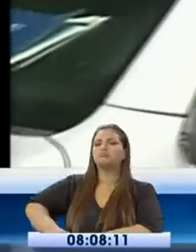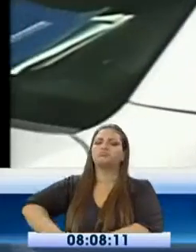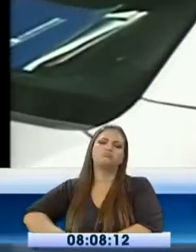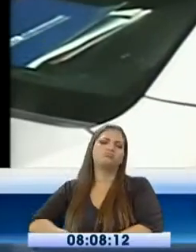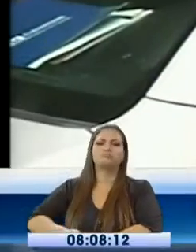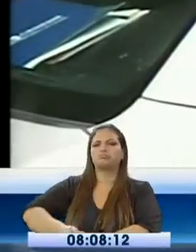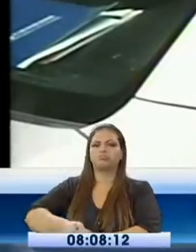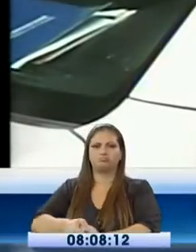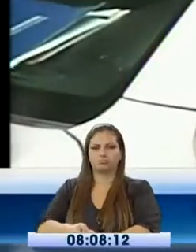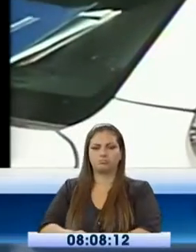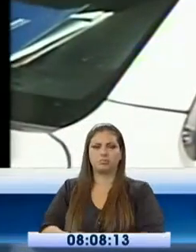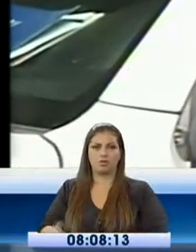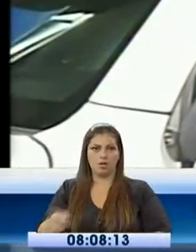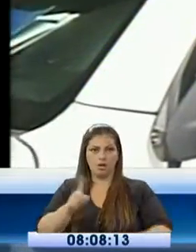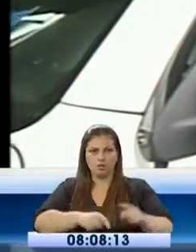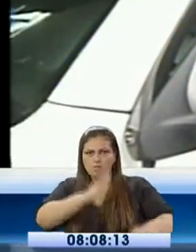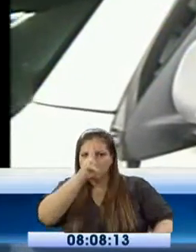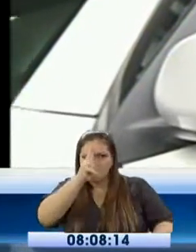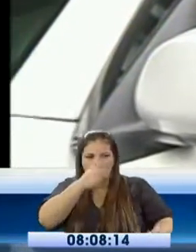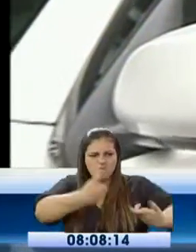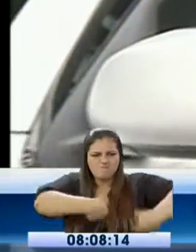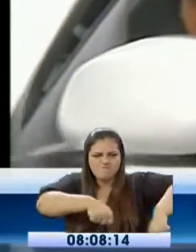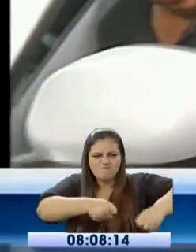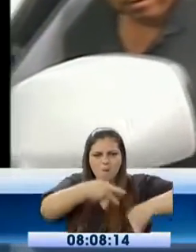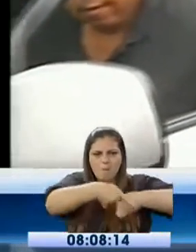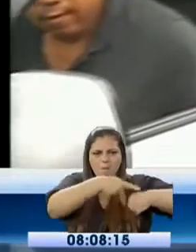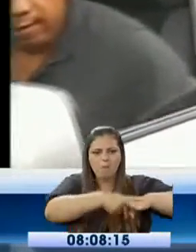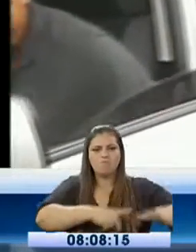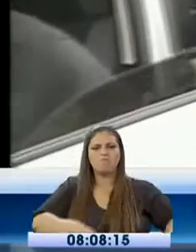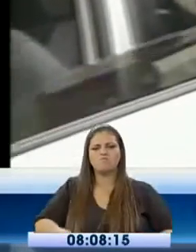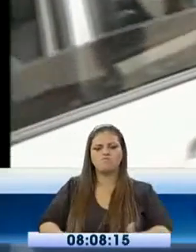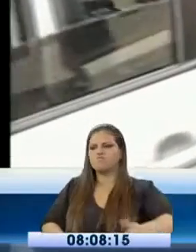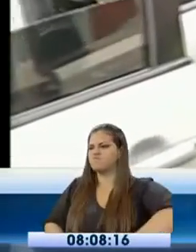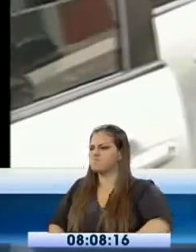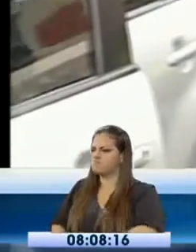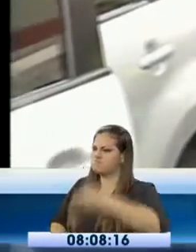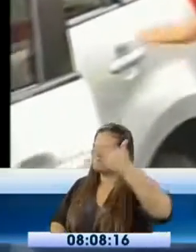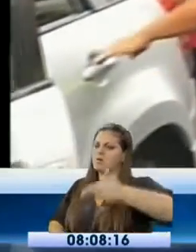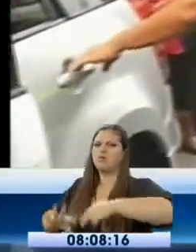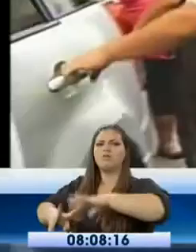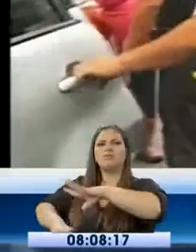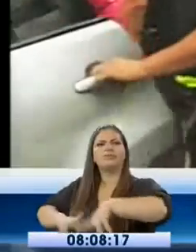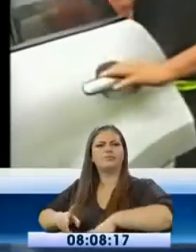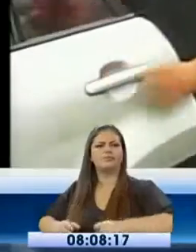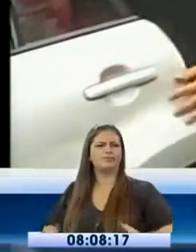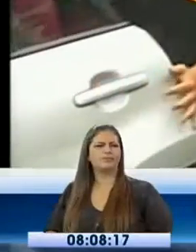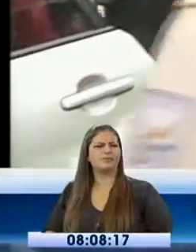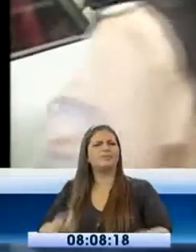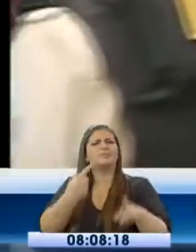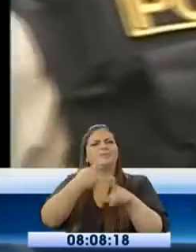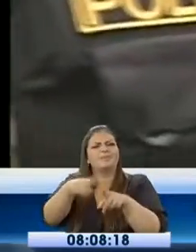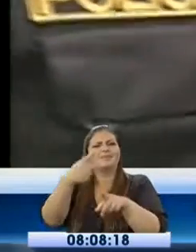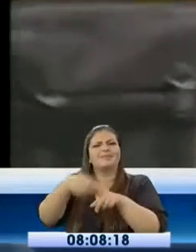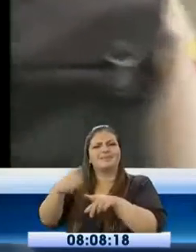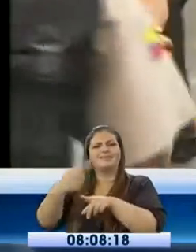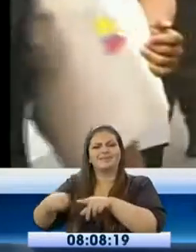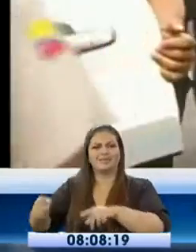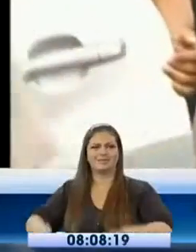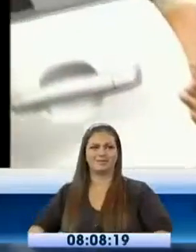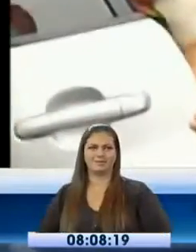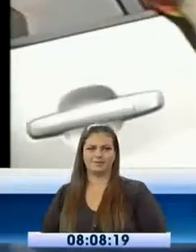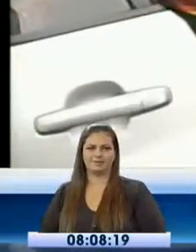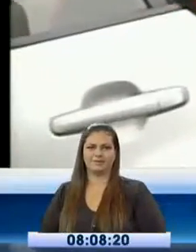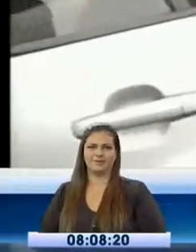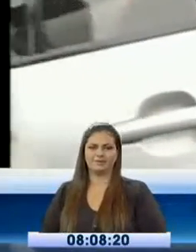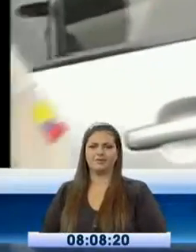los interceptan, o a bordo también de automóviles. Hay sujetos que se bajan y que les